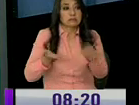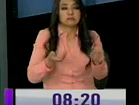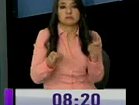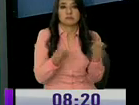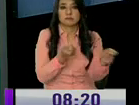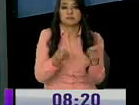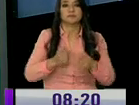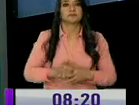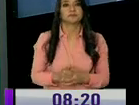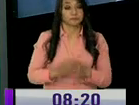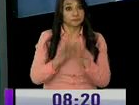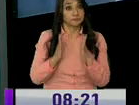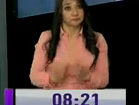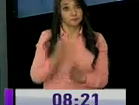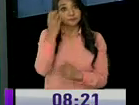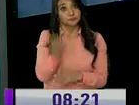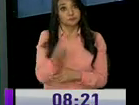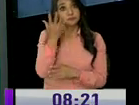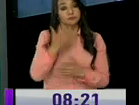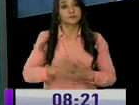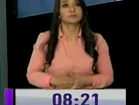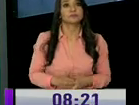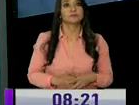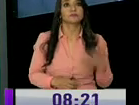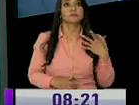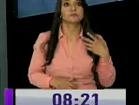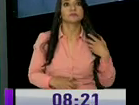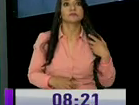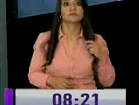combustibles. Sofía, buenos días. Adelante.